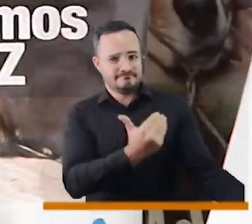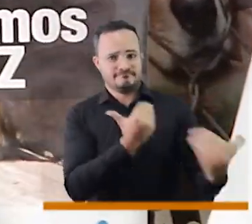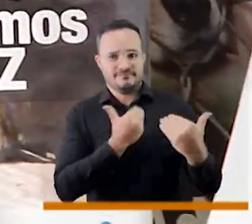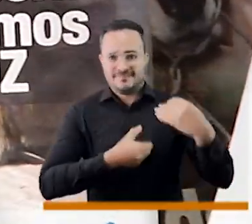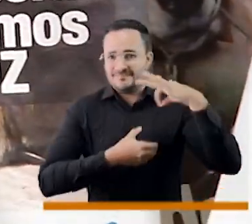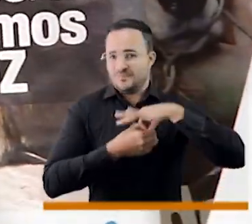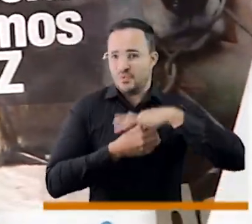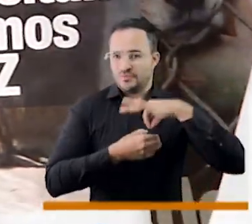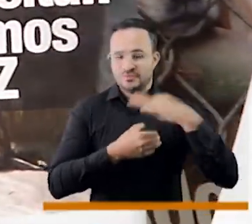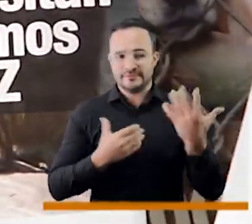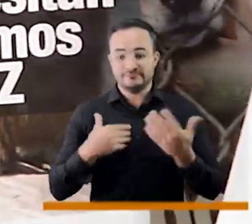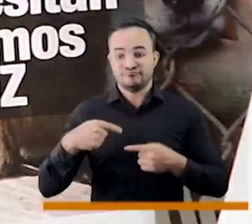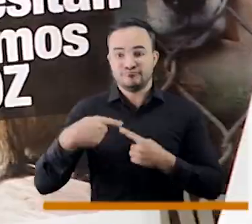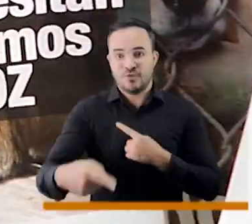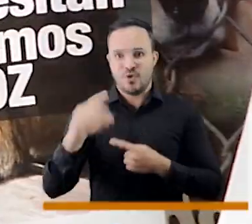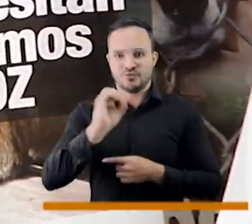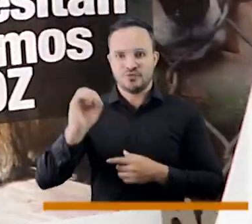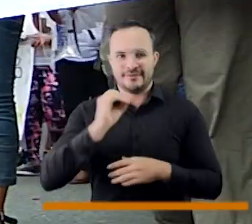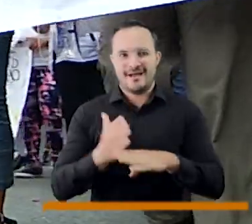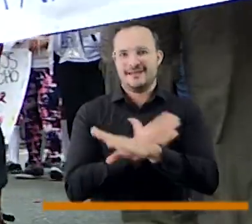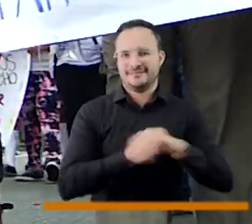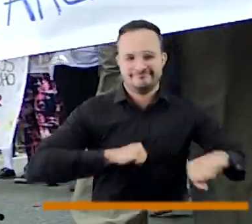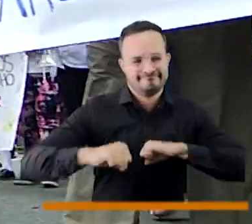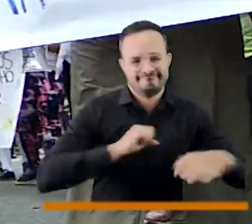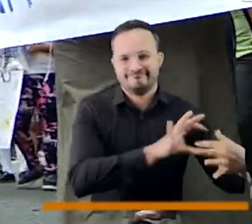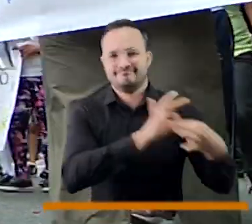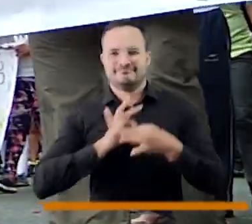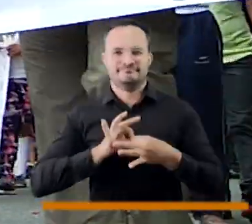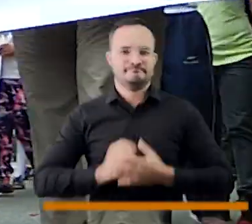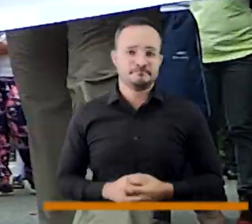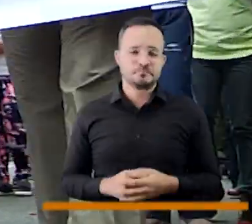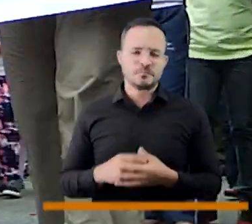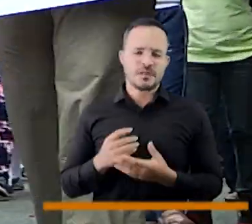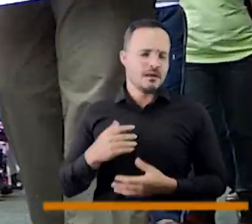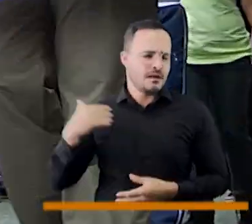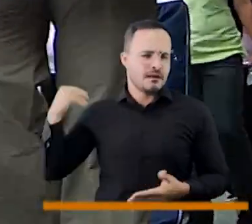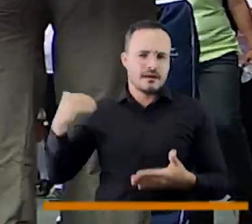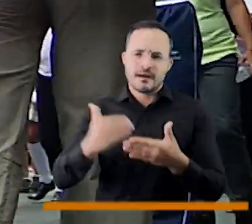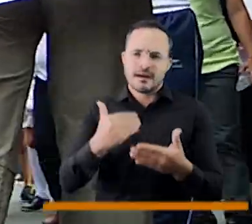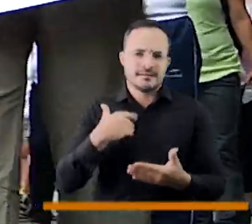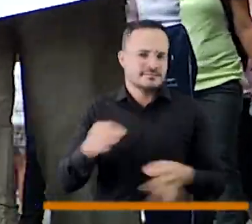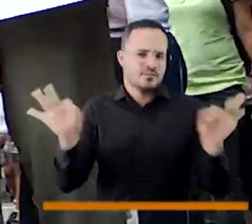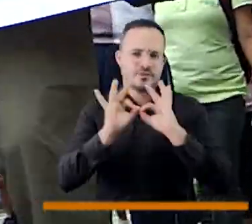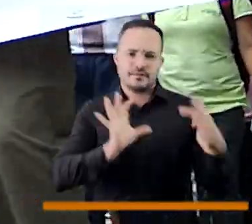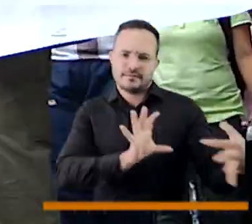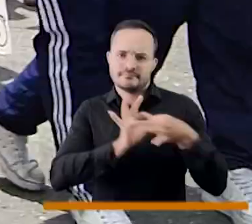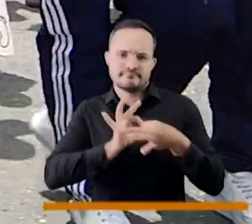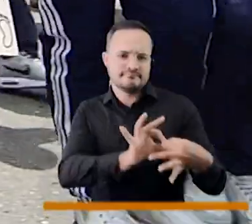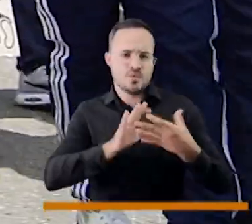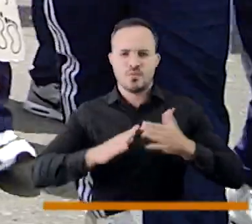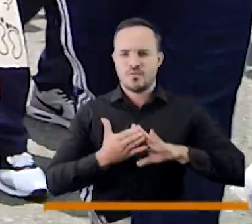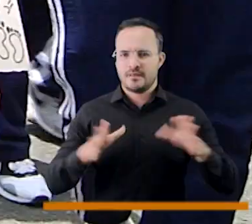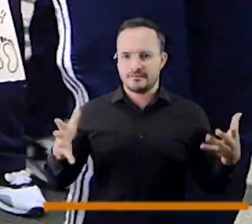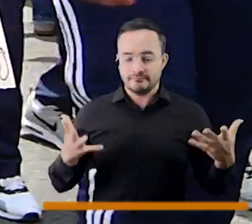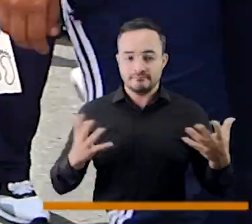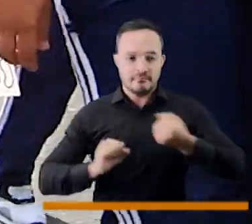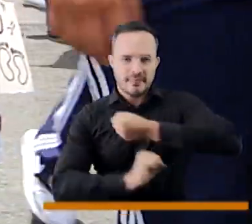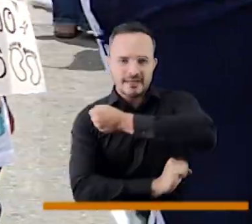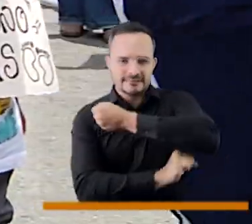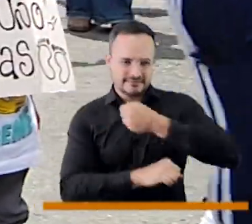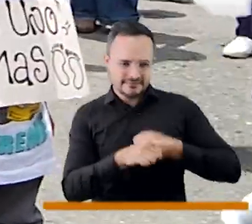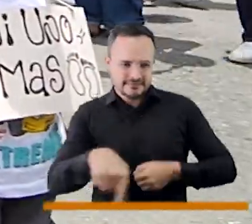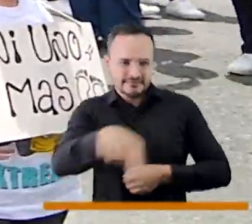voto popular en el mes de octubre próximo. Siempre es muy importante generar comunidad, ¿cierto? Generar procesos sociales de base